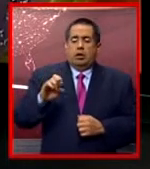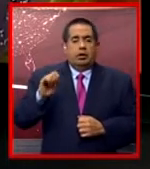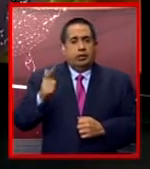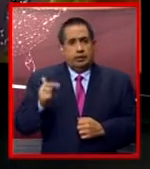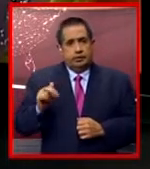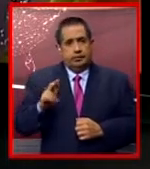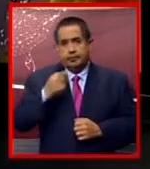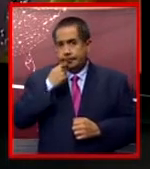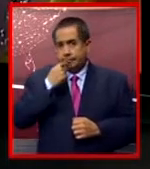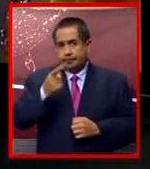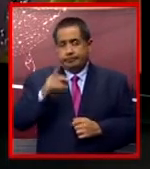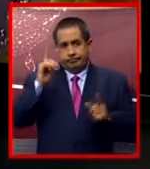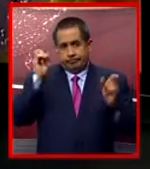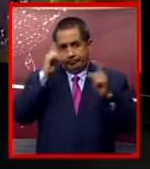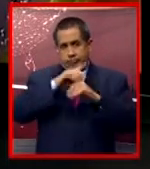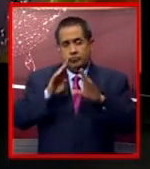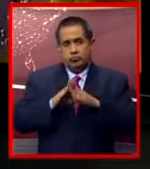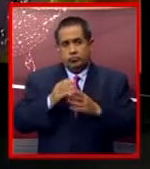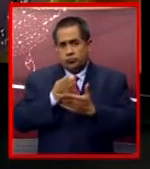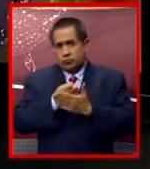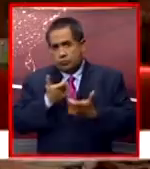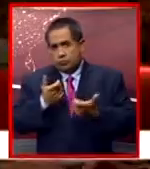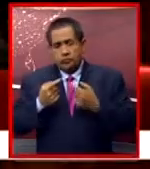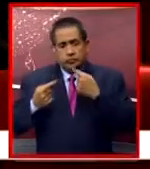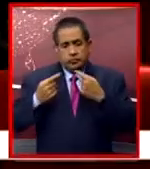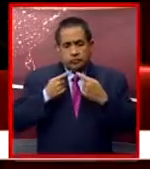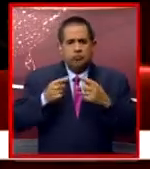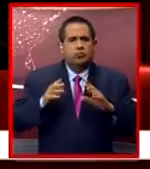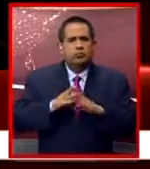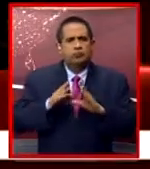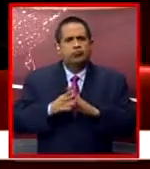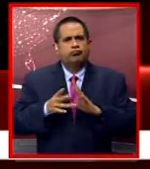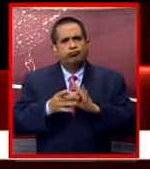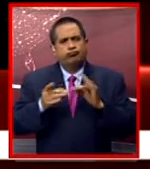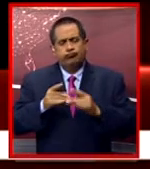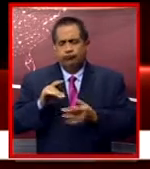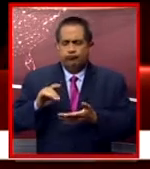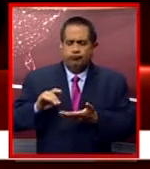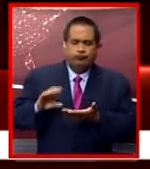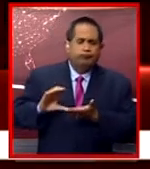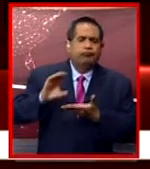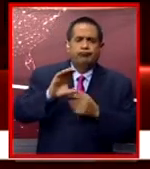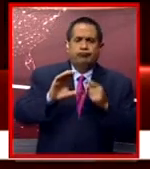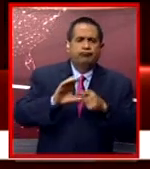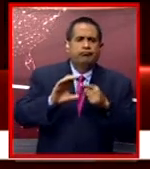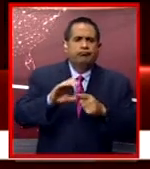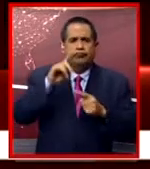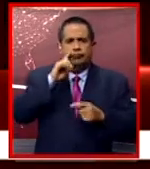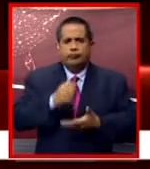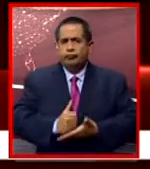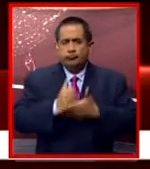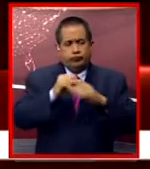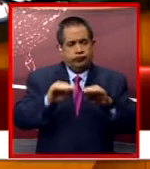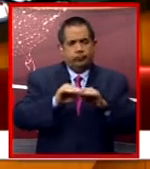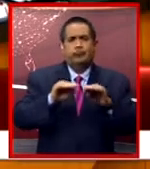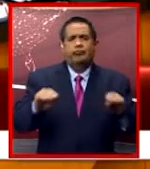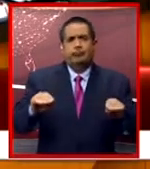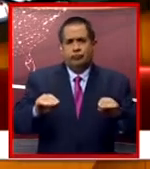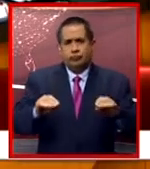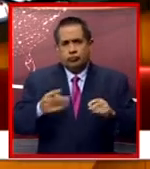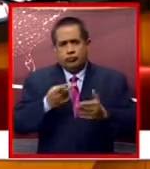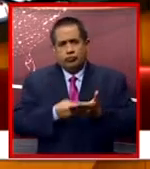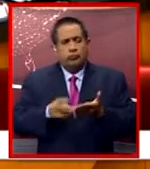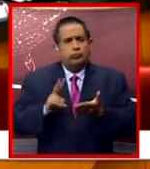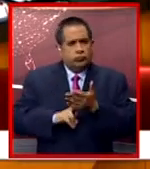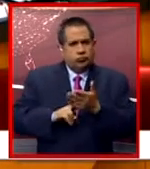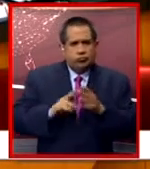ante una compleja situación económica exterior, el paquete económico debía abonar a la estabilidad fiscal y la trayectoria